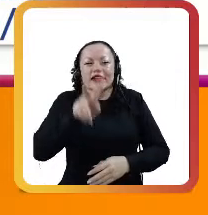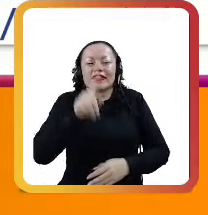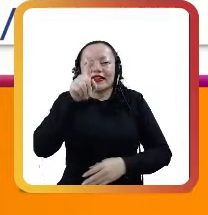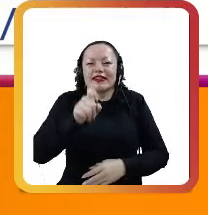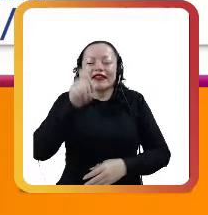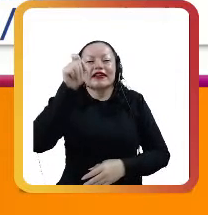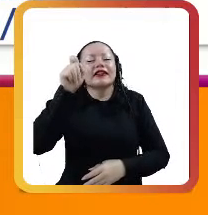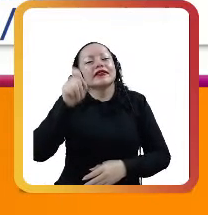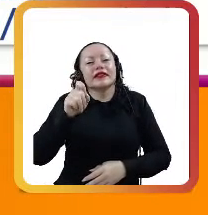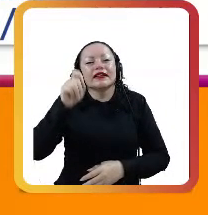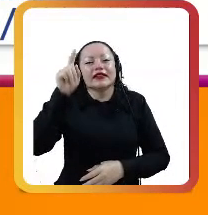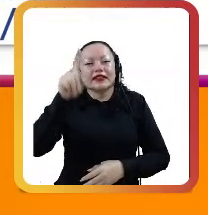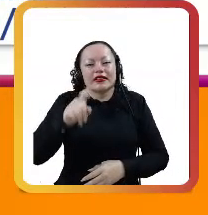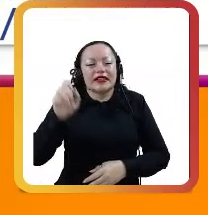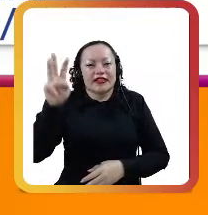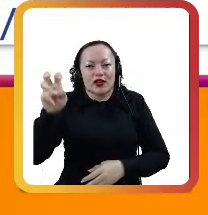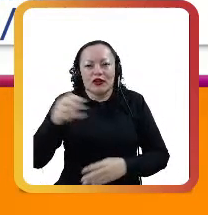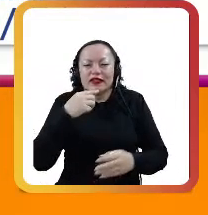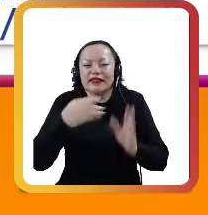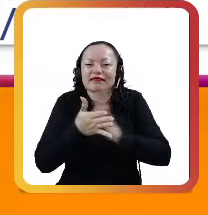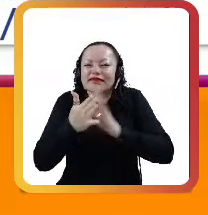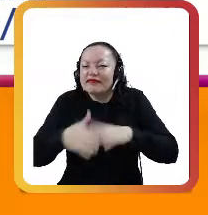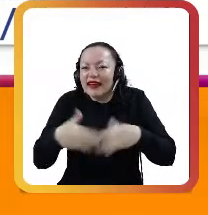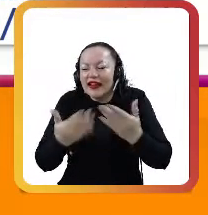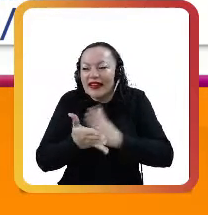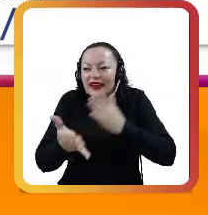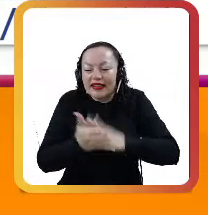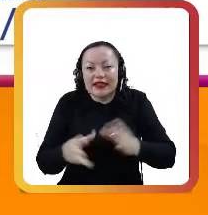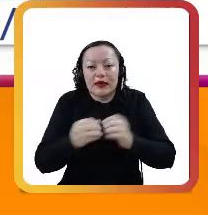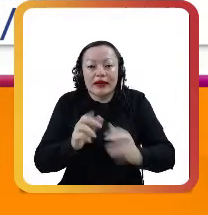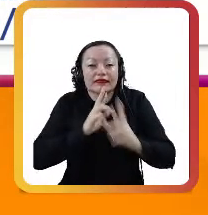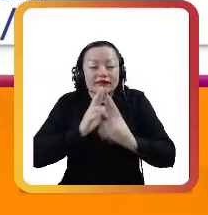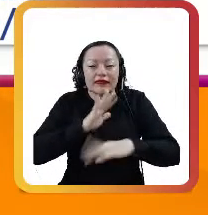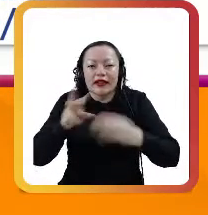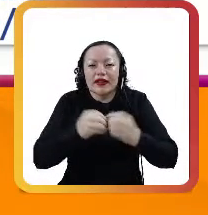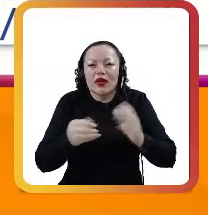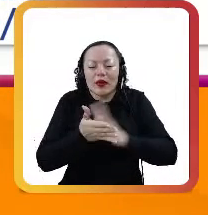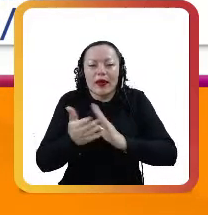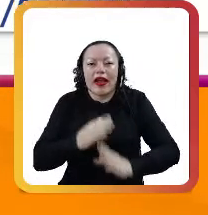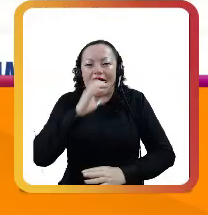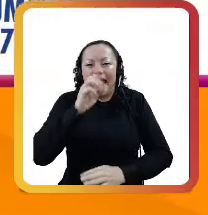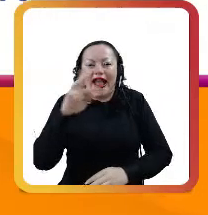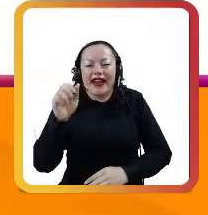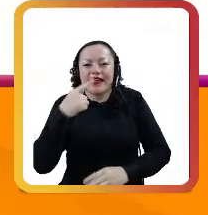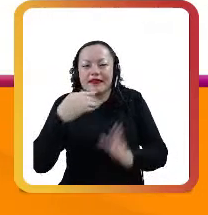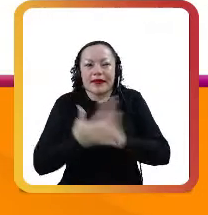82-68, 8-2-6-8 es el resultado de la Antioqueñita. La Caribeña